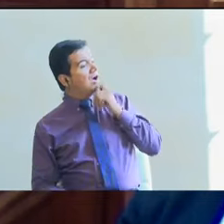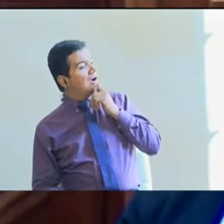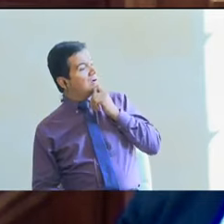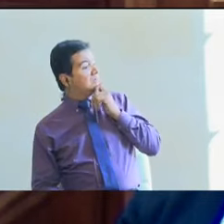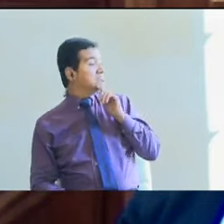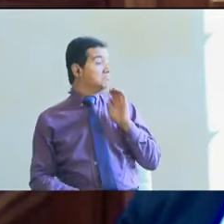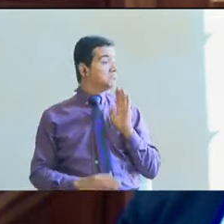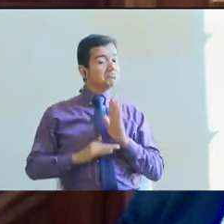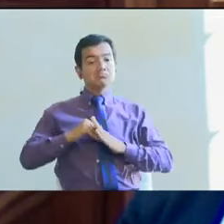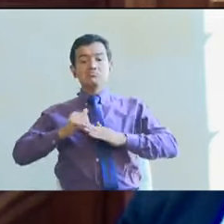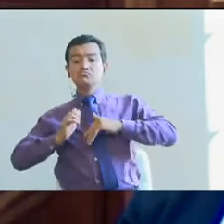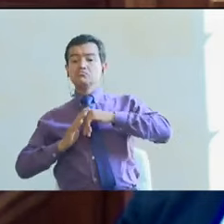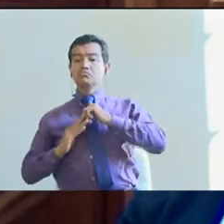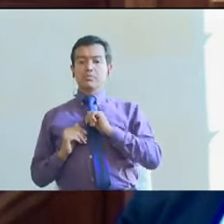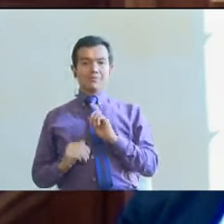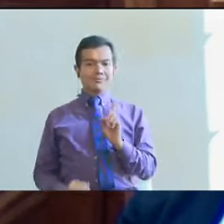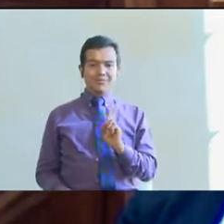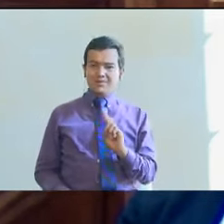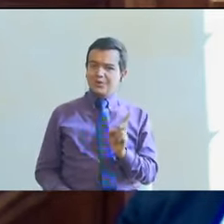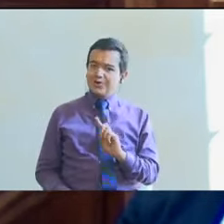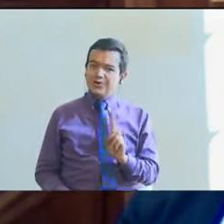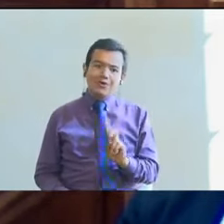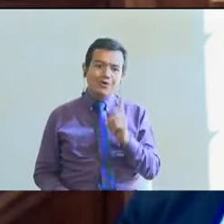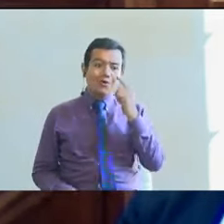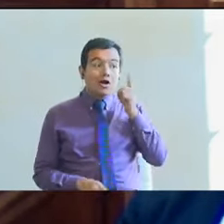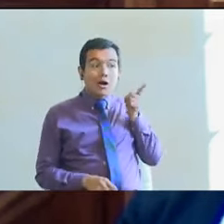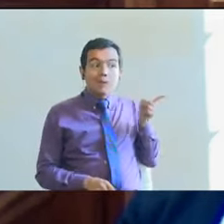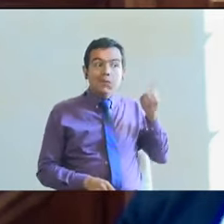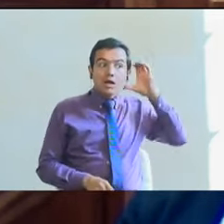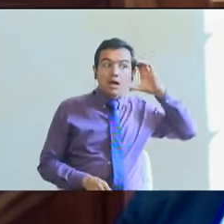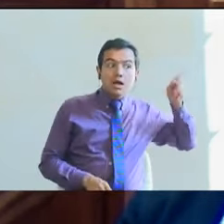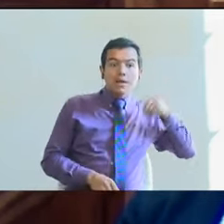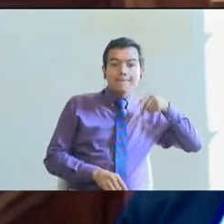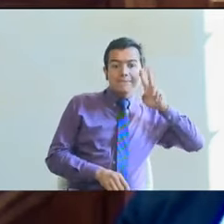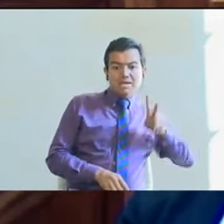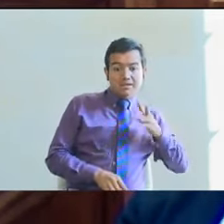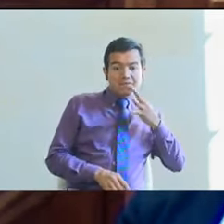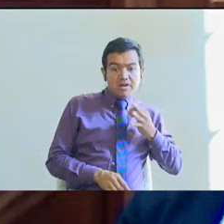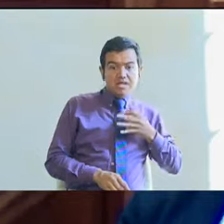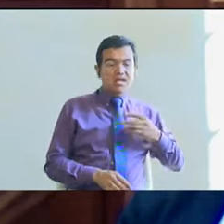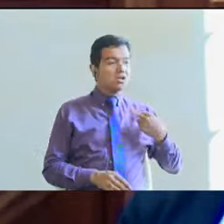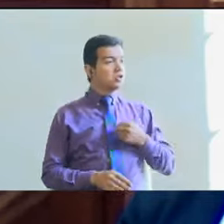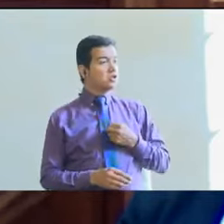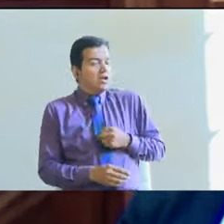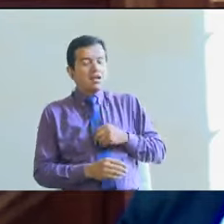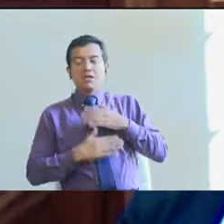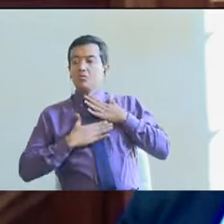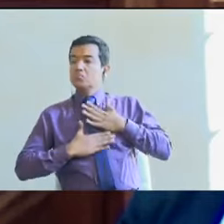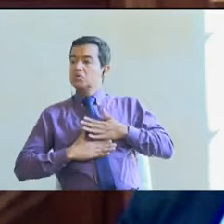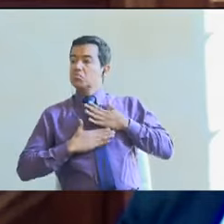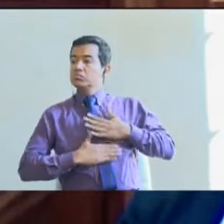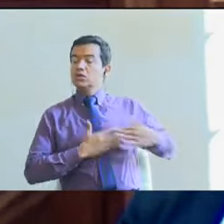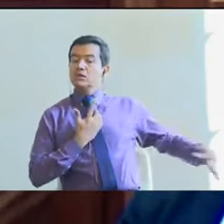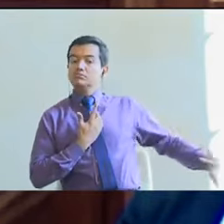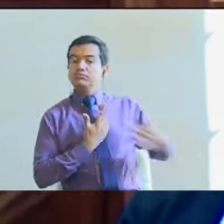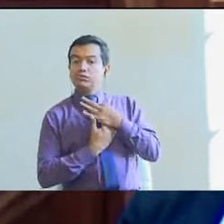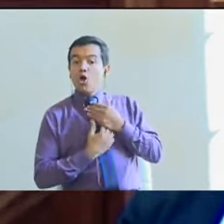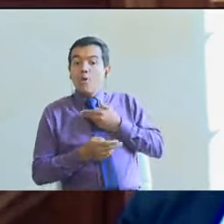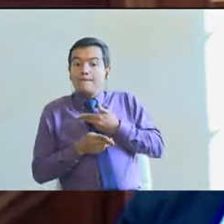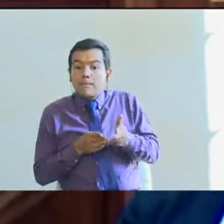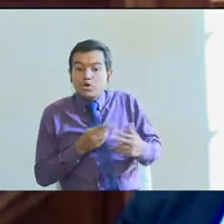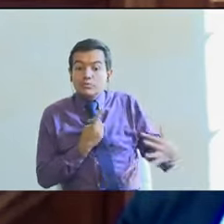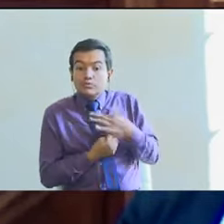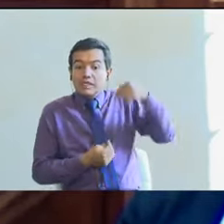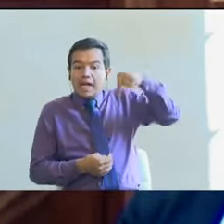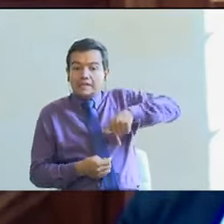remojo no lo que está ocurriendo en Venezuela si nos descuidamos va a tocar pronto a Colombia y verán